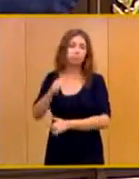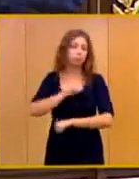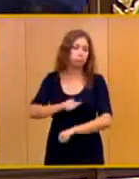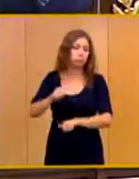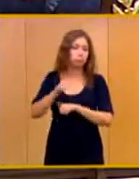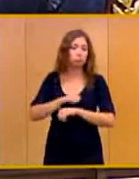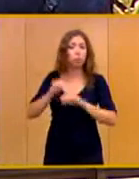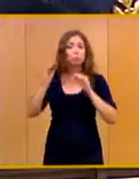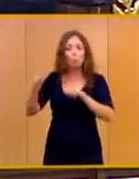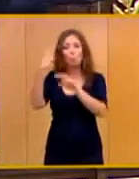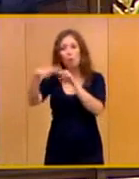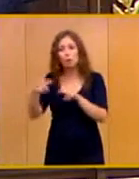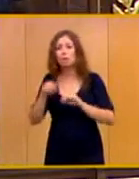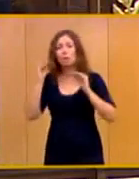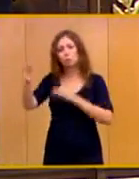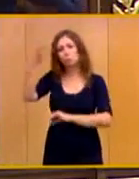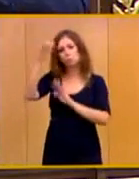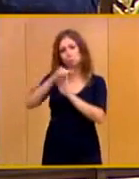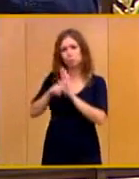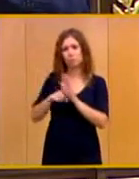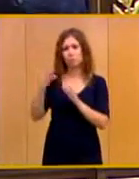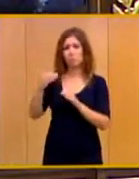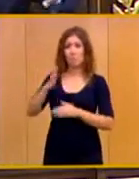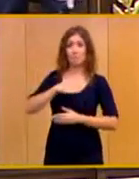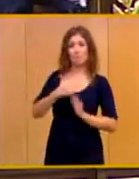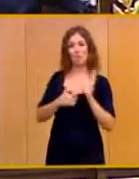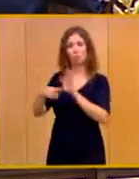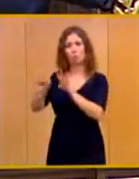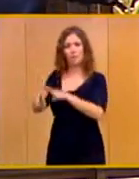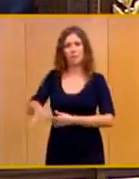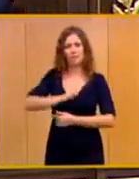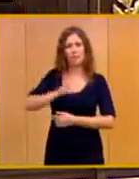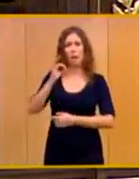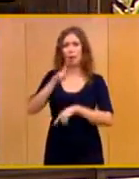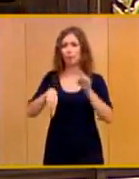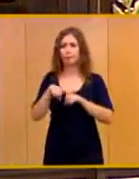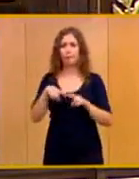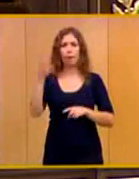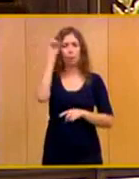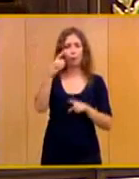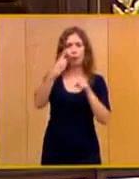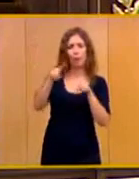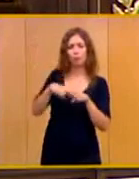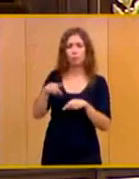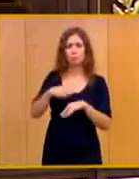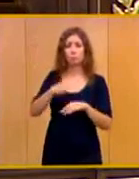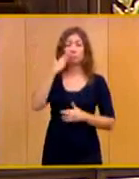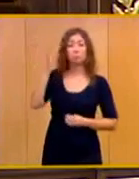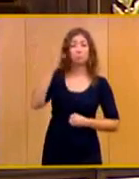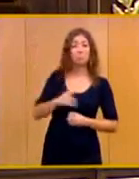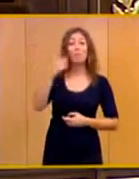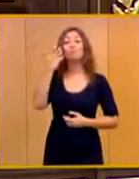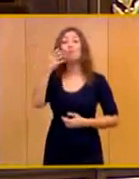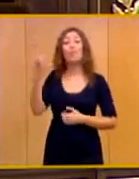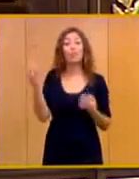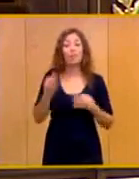y medidas, más que a criticar las nuestras o los cambios de posición. Y todo lo que hemos escuchado, lo más original, lo más